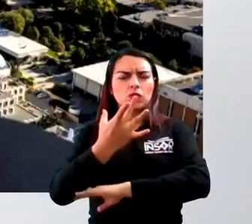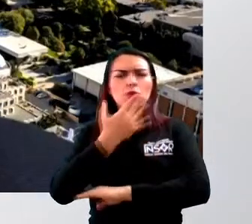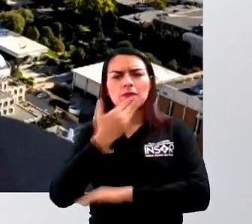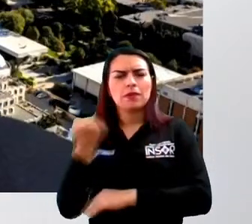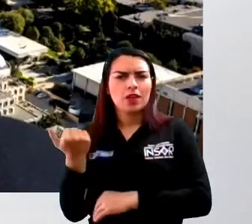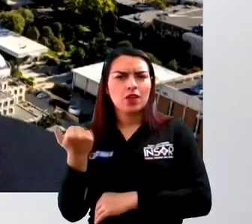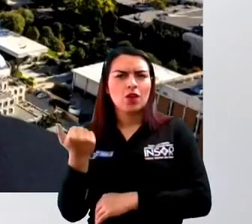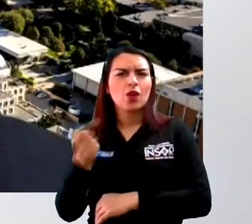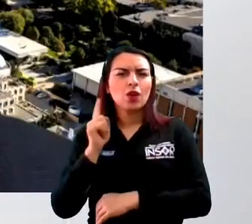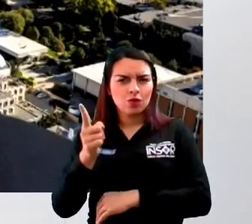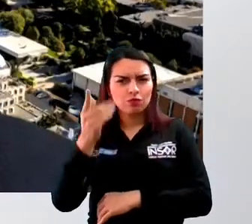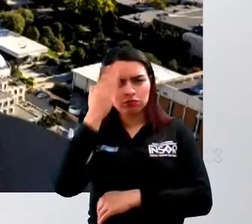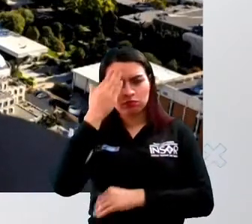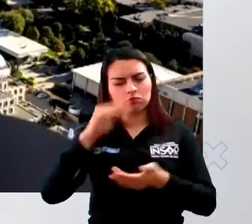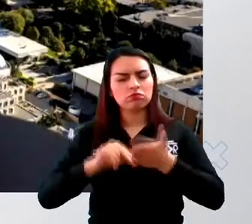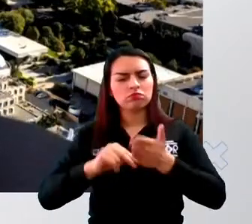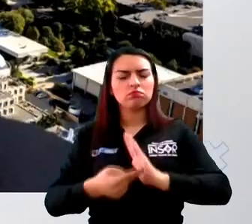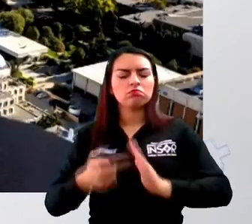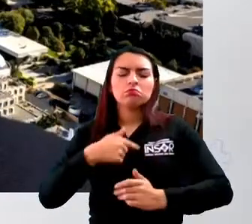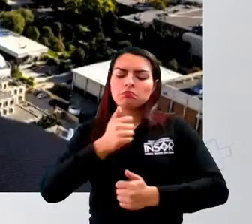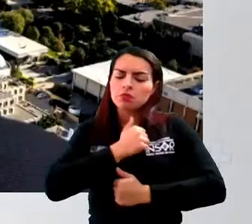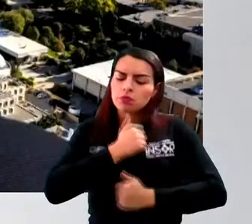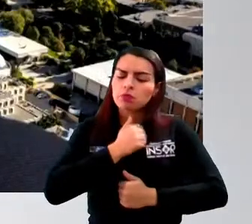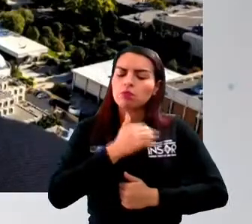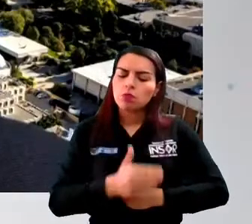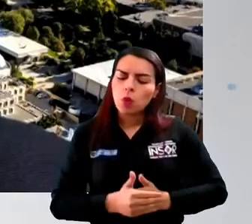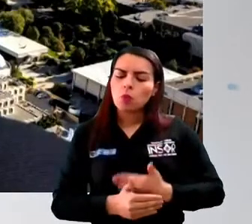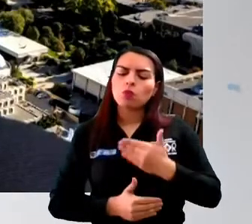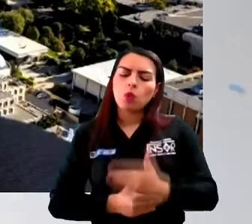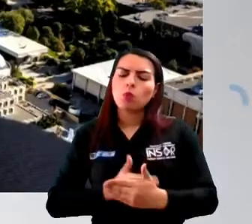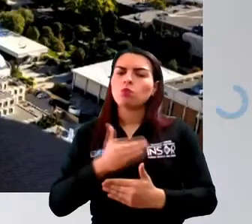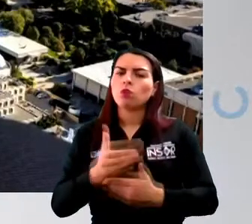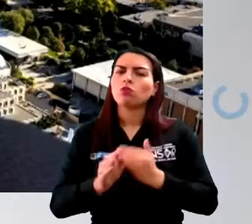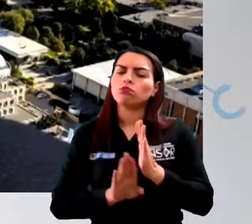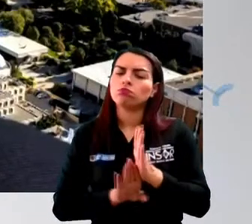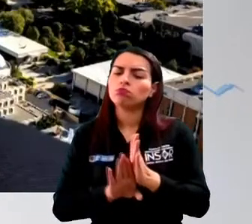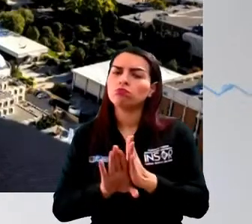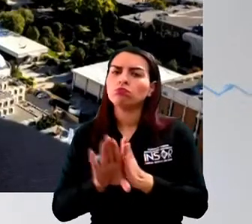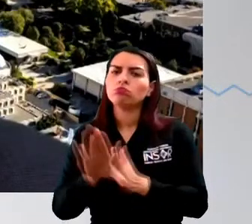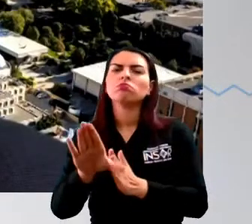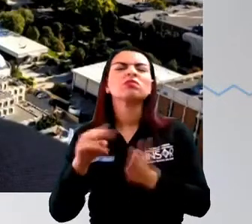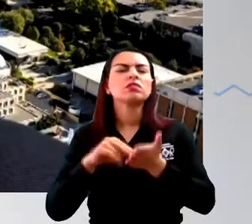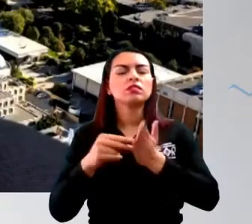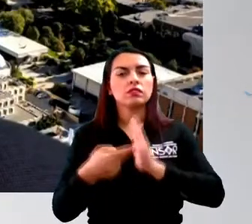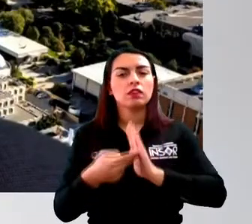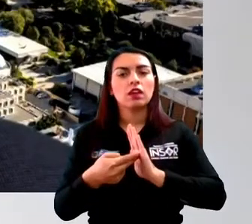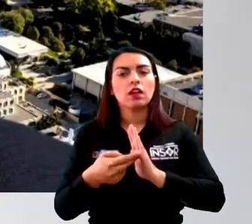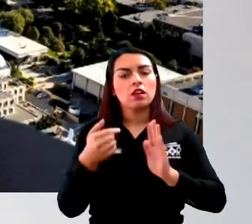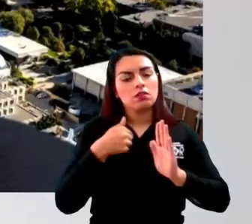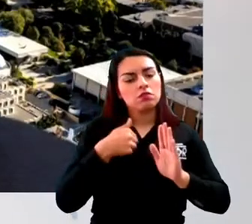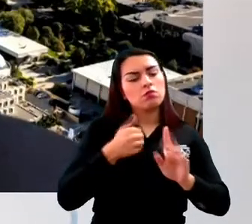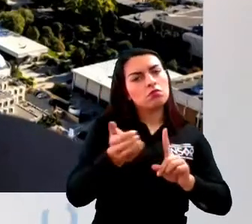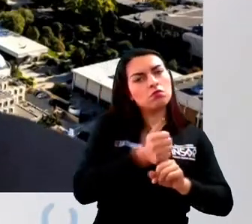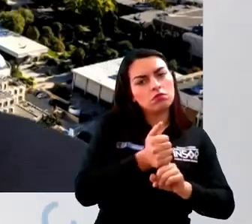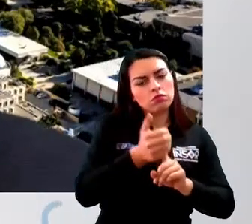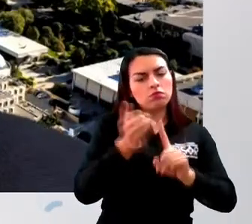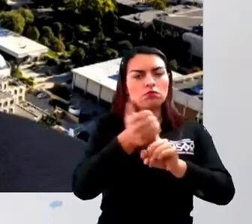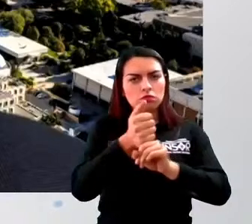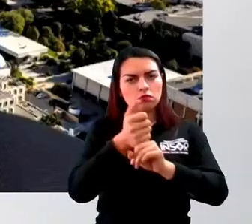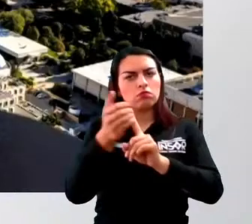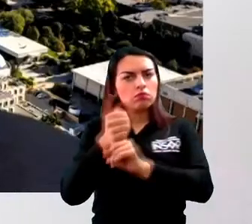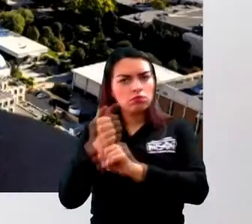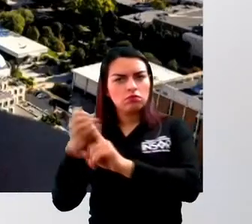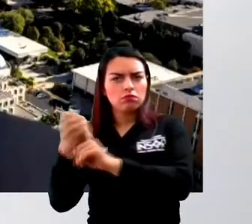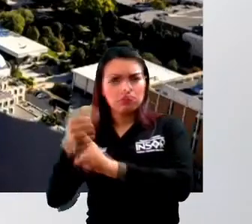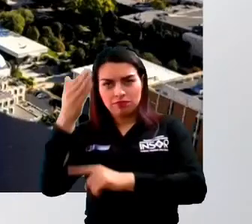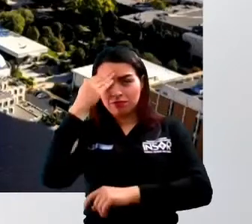pueden ir a su propio paso para hacer elecciones de que no tendrían en el